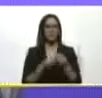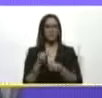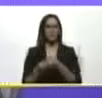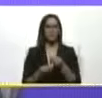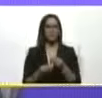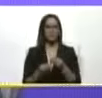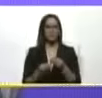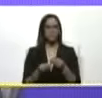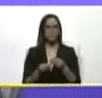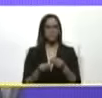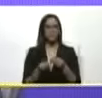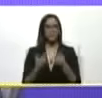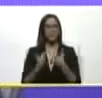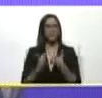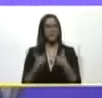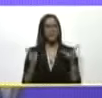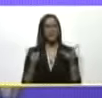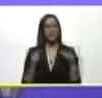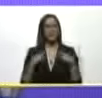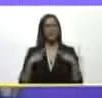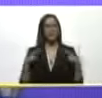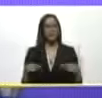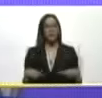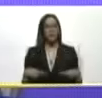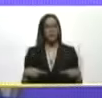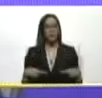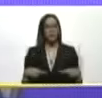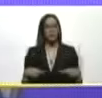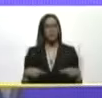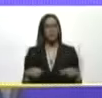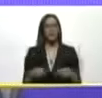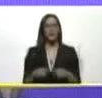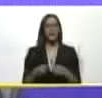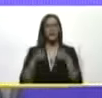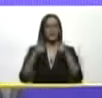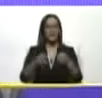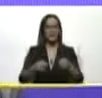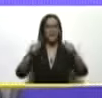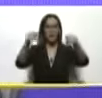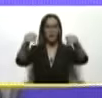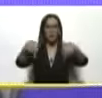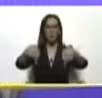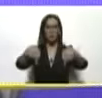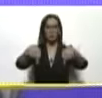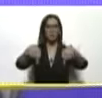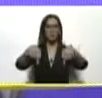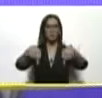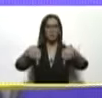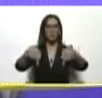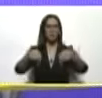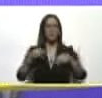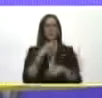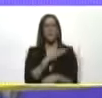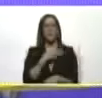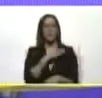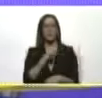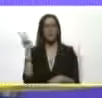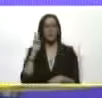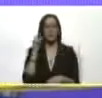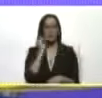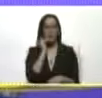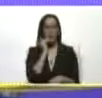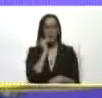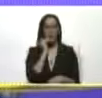a liberar los recursos para entregar hoy con la gran misión Venezuela